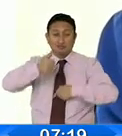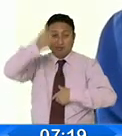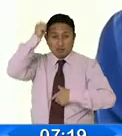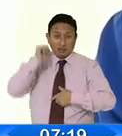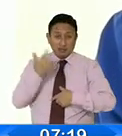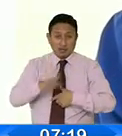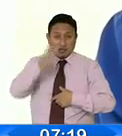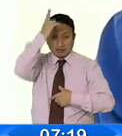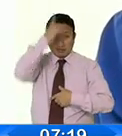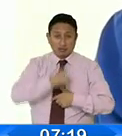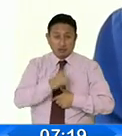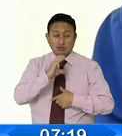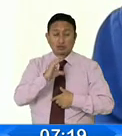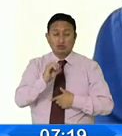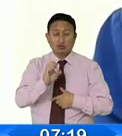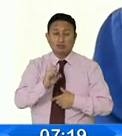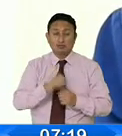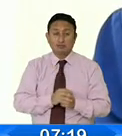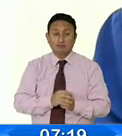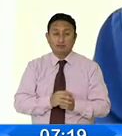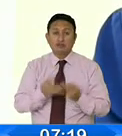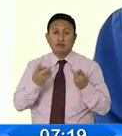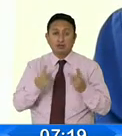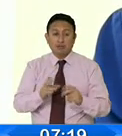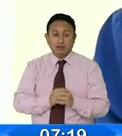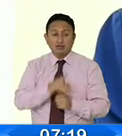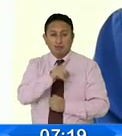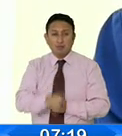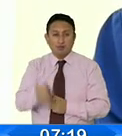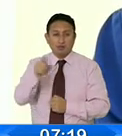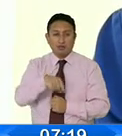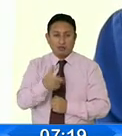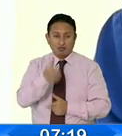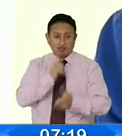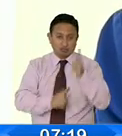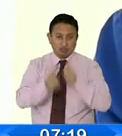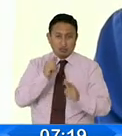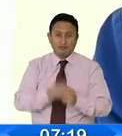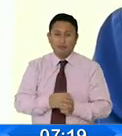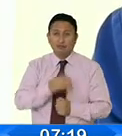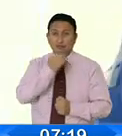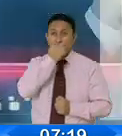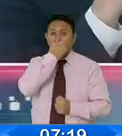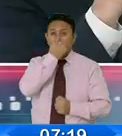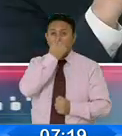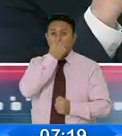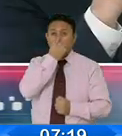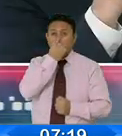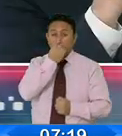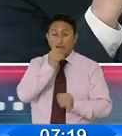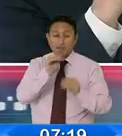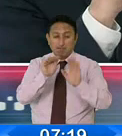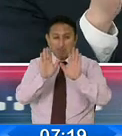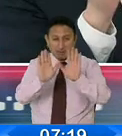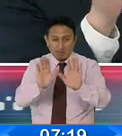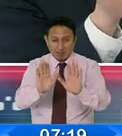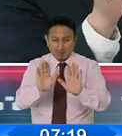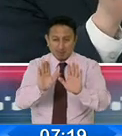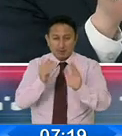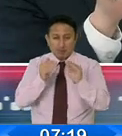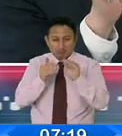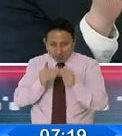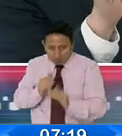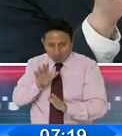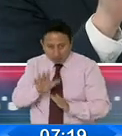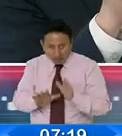COE Metropolitano. Igualmente se prohíbe el consumo de bebidas. Señor Díaz, deme un momentito para ir paso por paso,